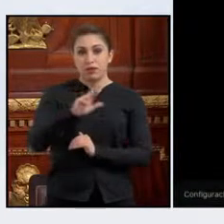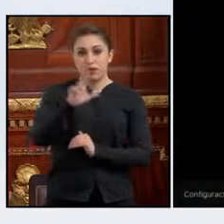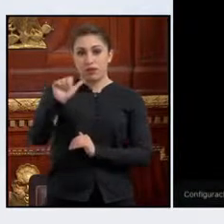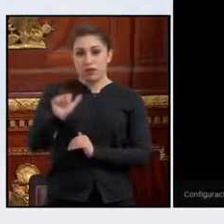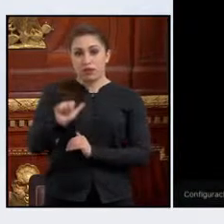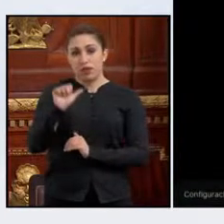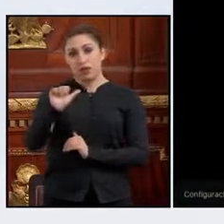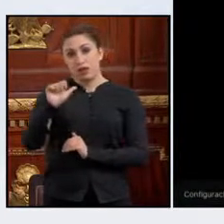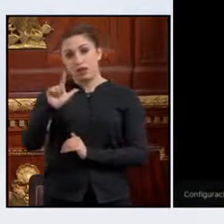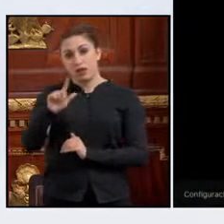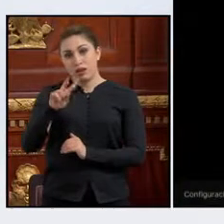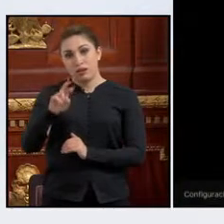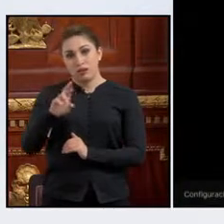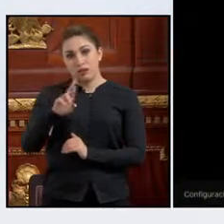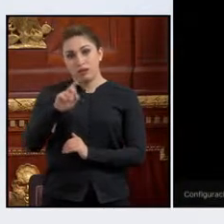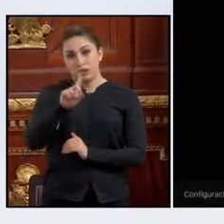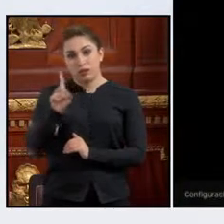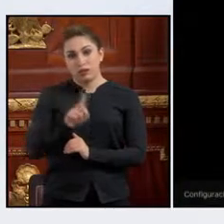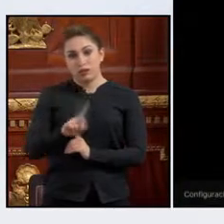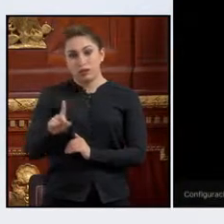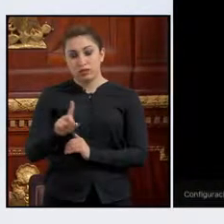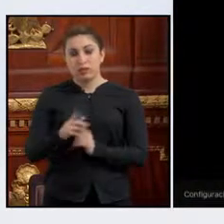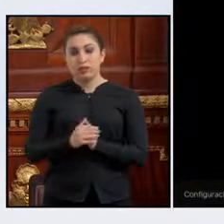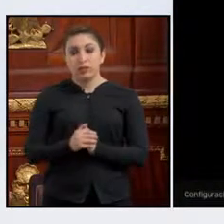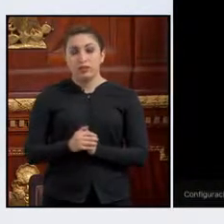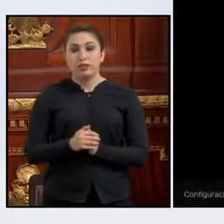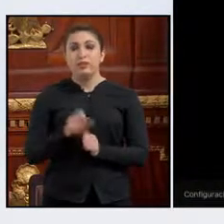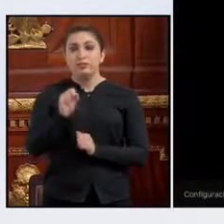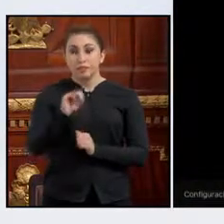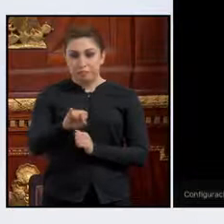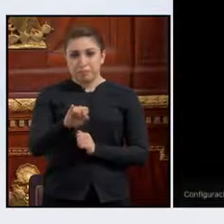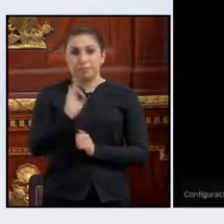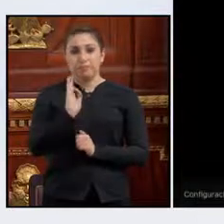Parra Álvarez Evelyn. Evelyn Parra, a favor.